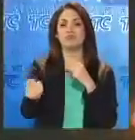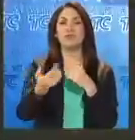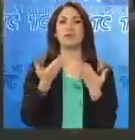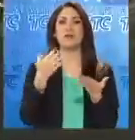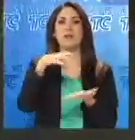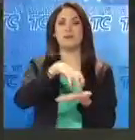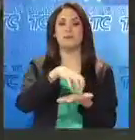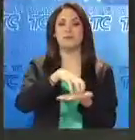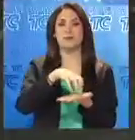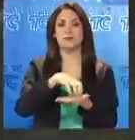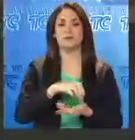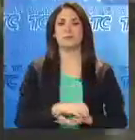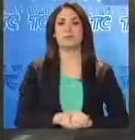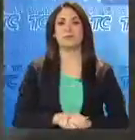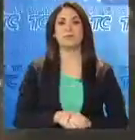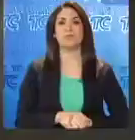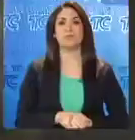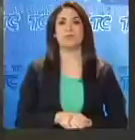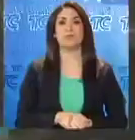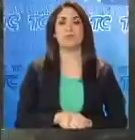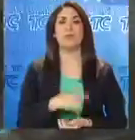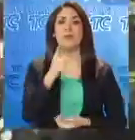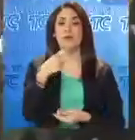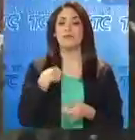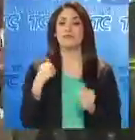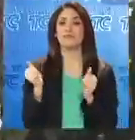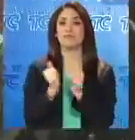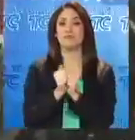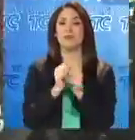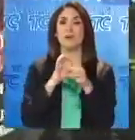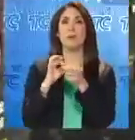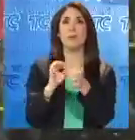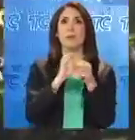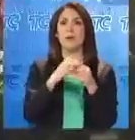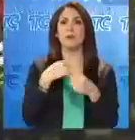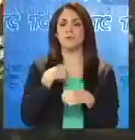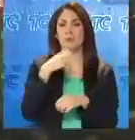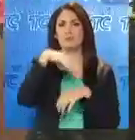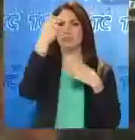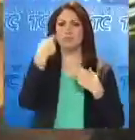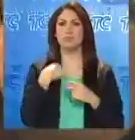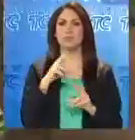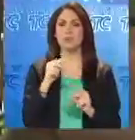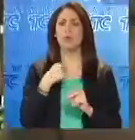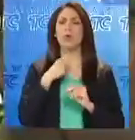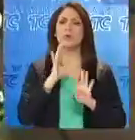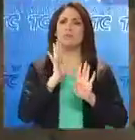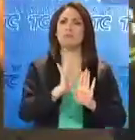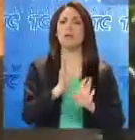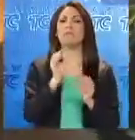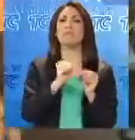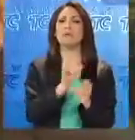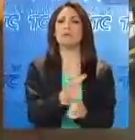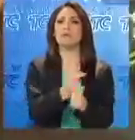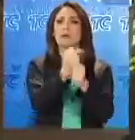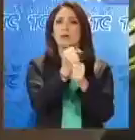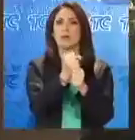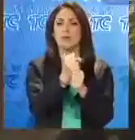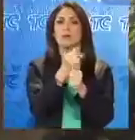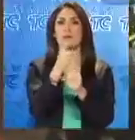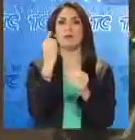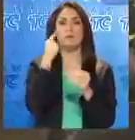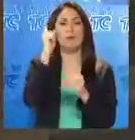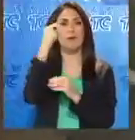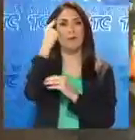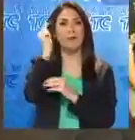San Francisco. Él y sus compañeros, sin utilizar la fuerza represiva en estos casos, resguardaron las inmediaciones del Palacio de